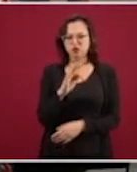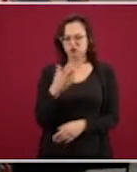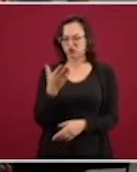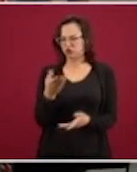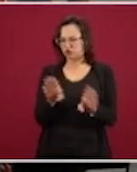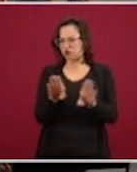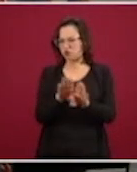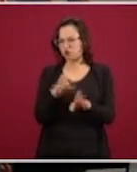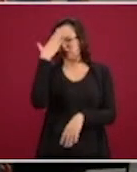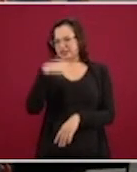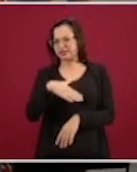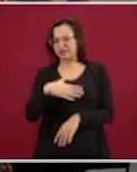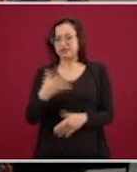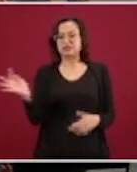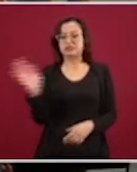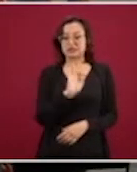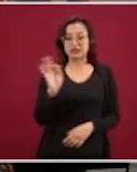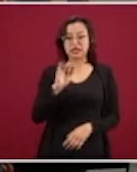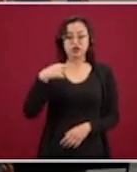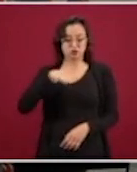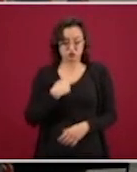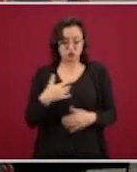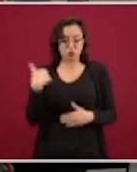ya un parto o una cesárea